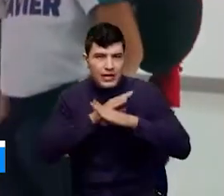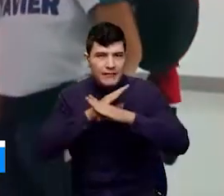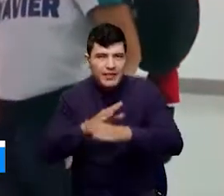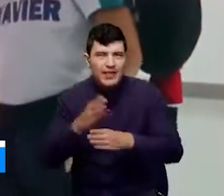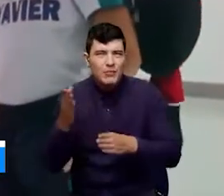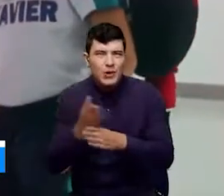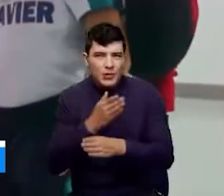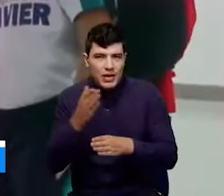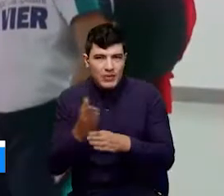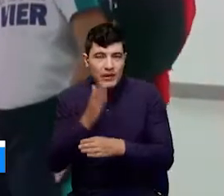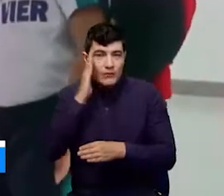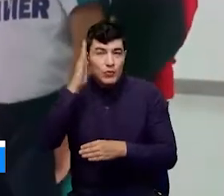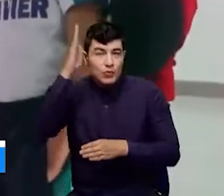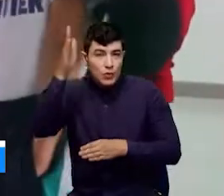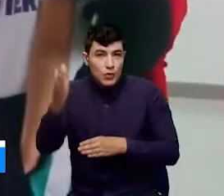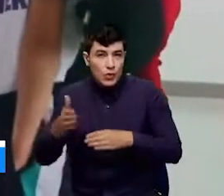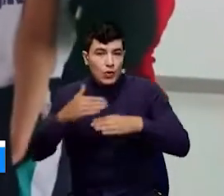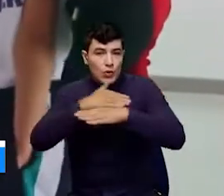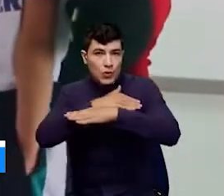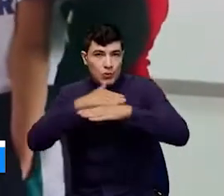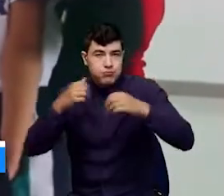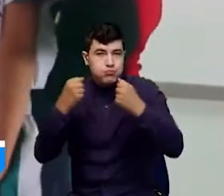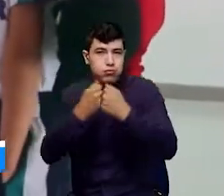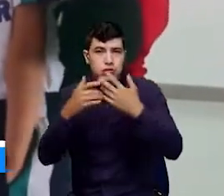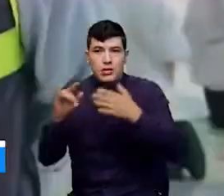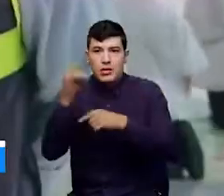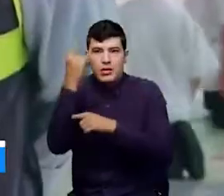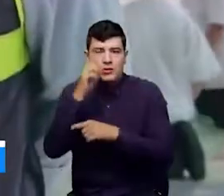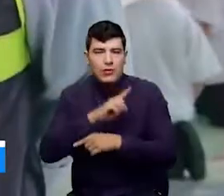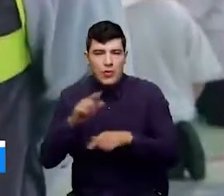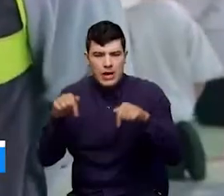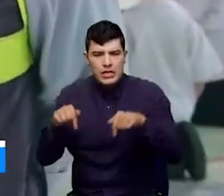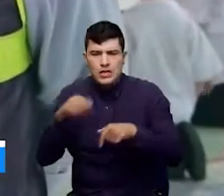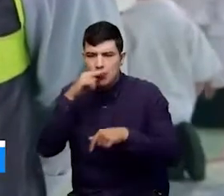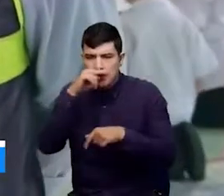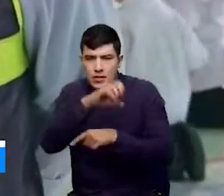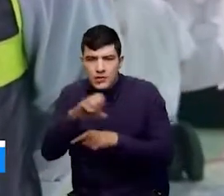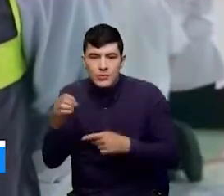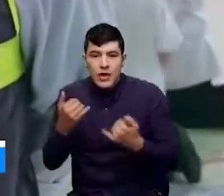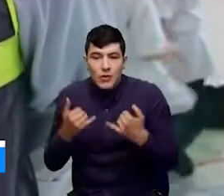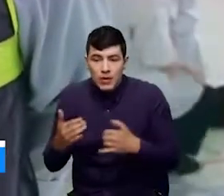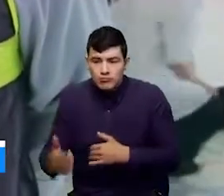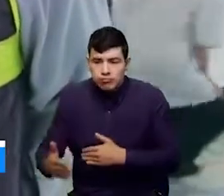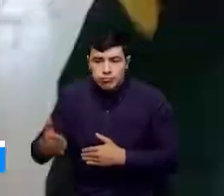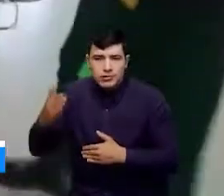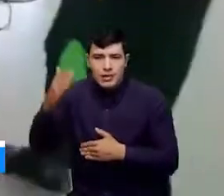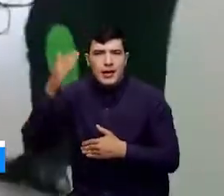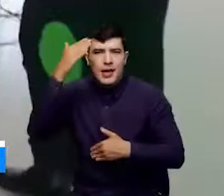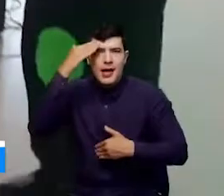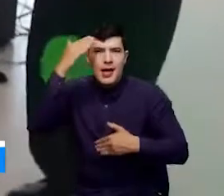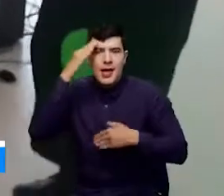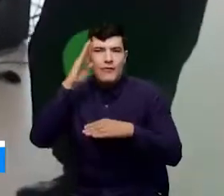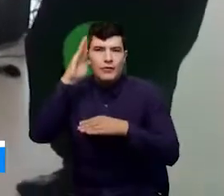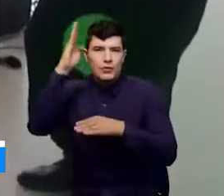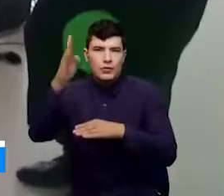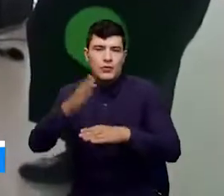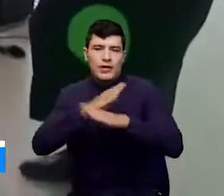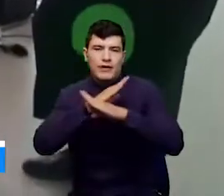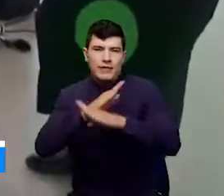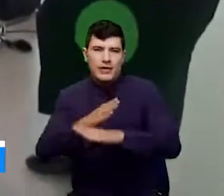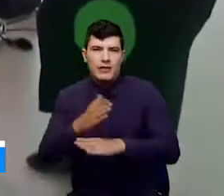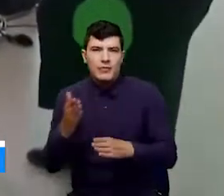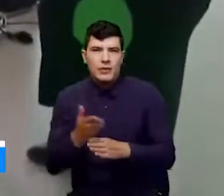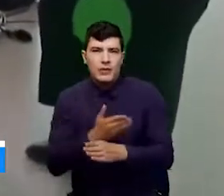estos chicos que son los infantes y adolescentes del municipio de Florida Blanca para que haya menos riesgos en las vías. Con juegos